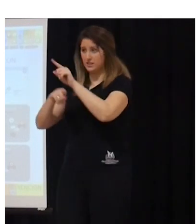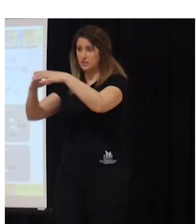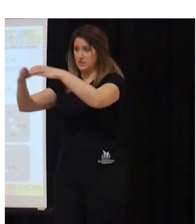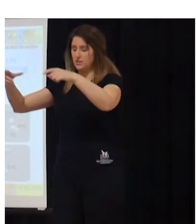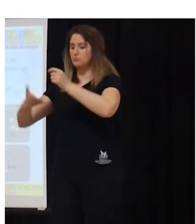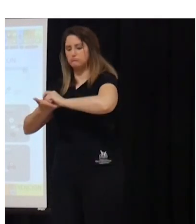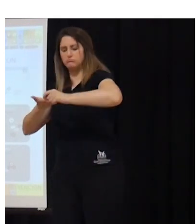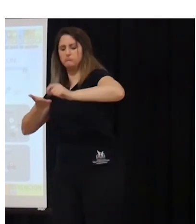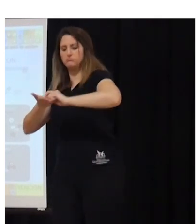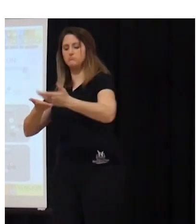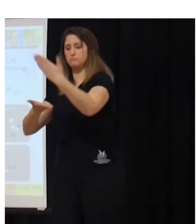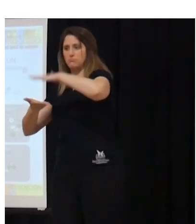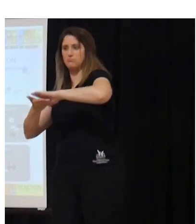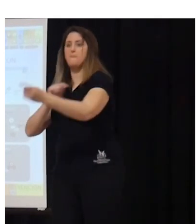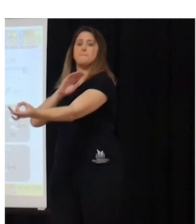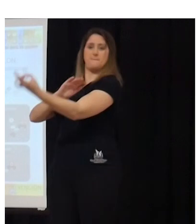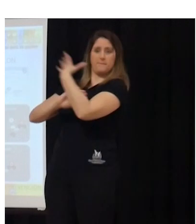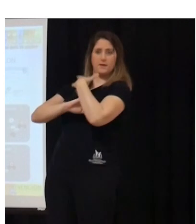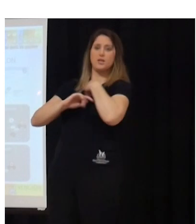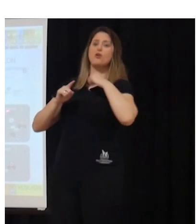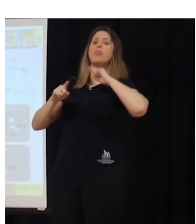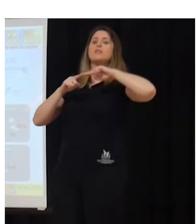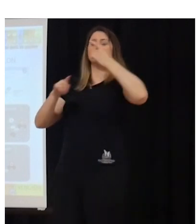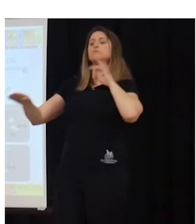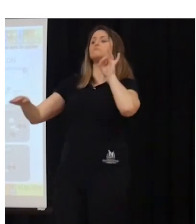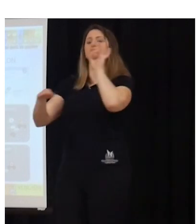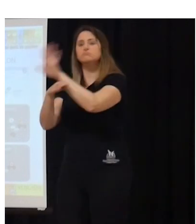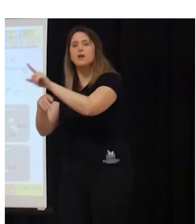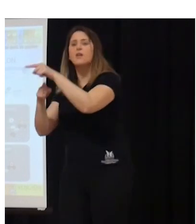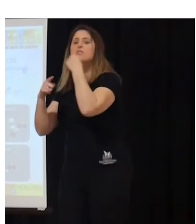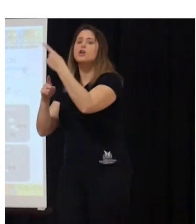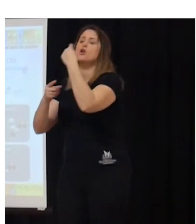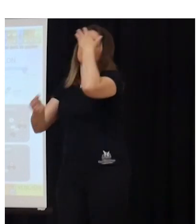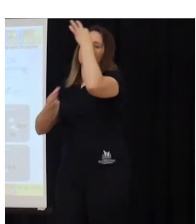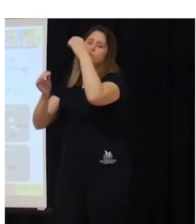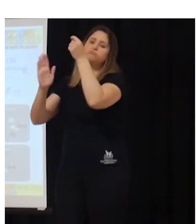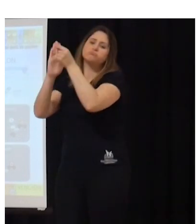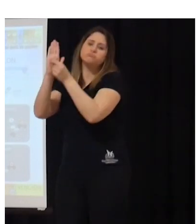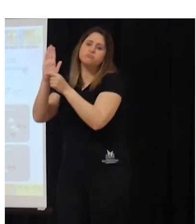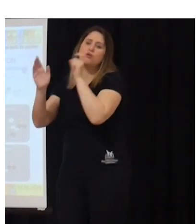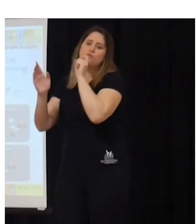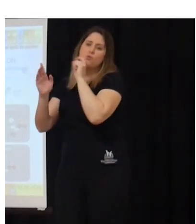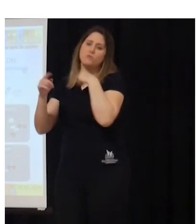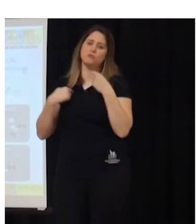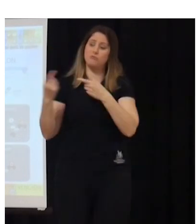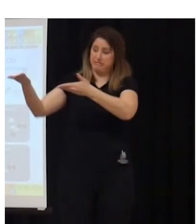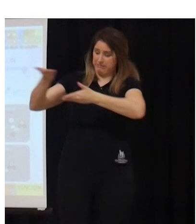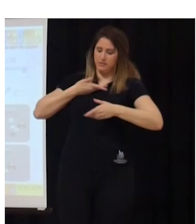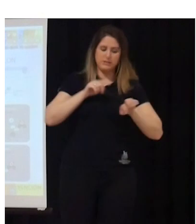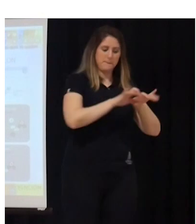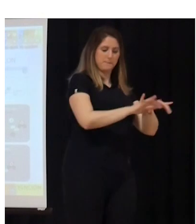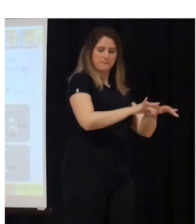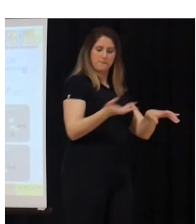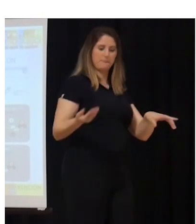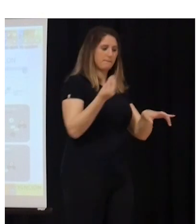sobre franqueado y nosotros ya le diremos qué hacer. Mandamos la carta y a partir de ahí recibimos el kit, el que nosotros